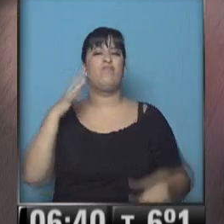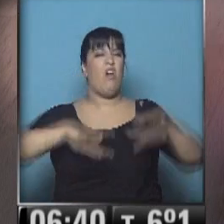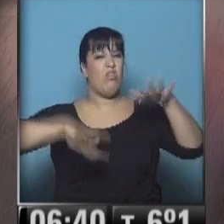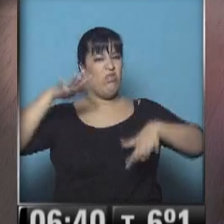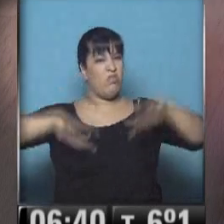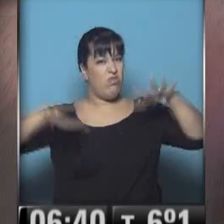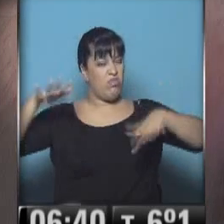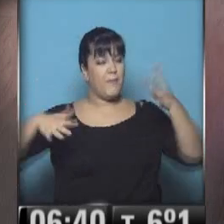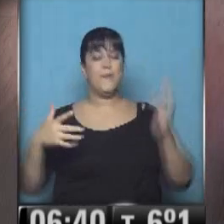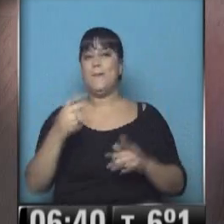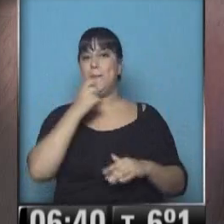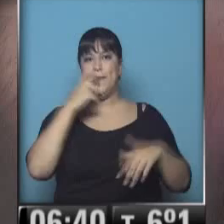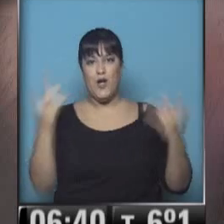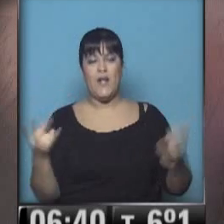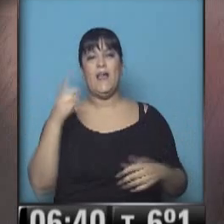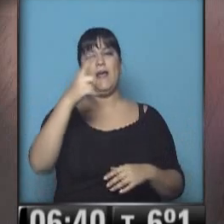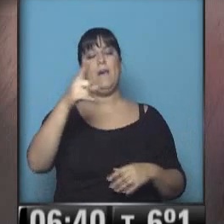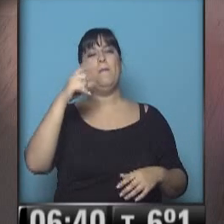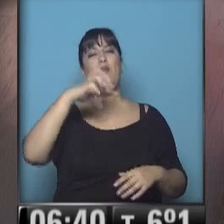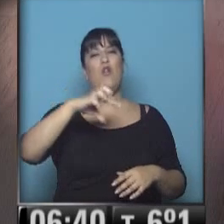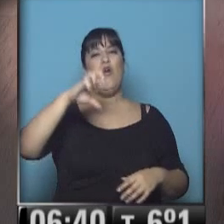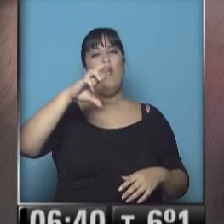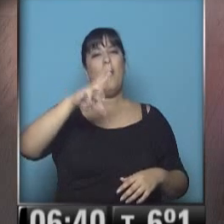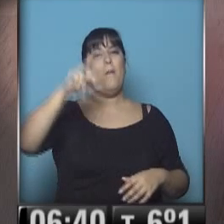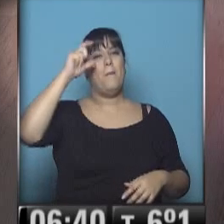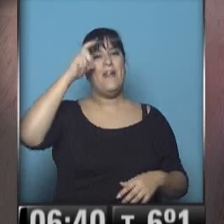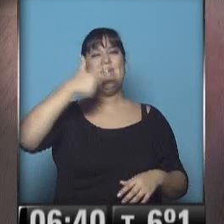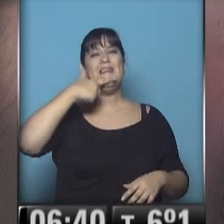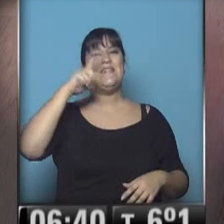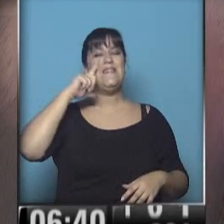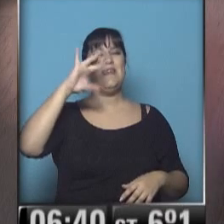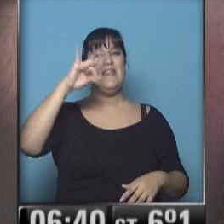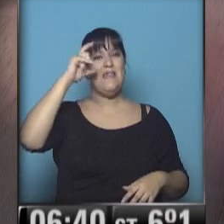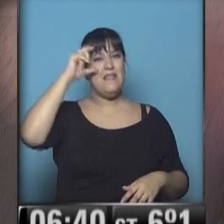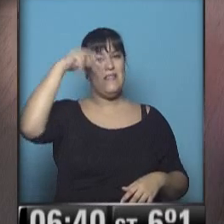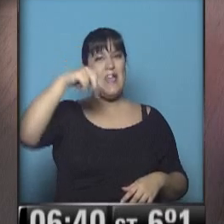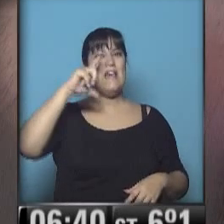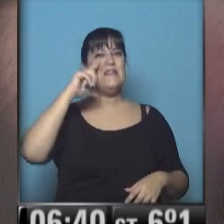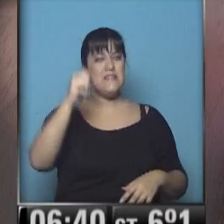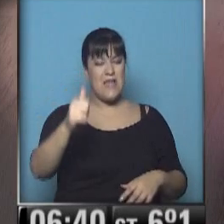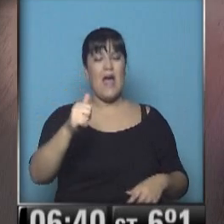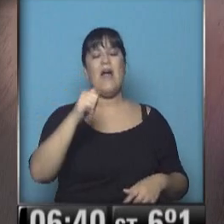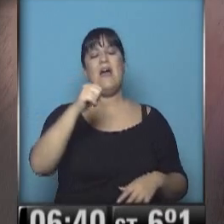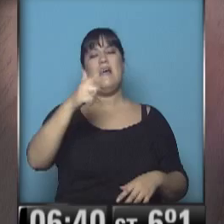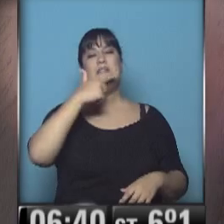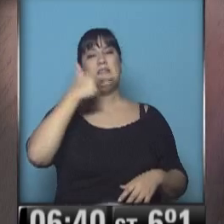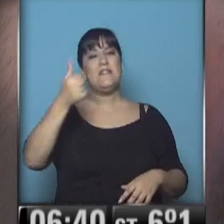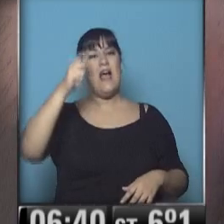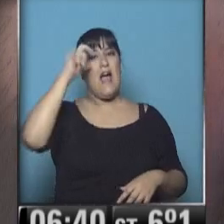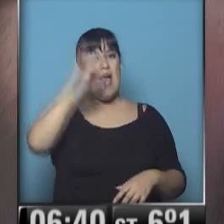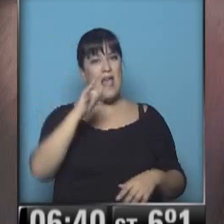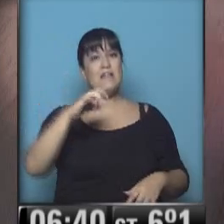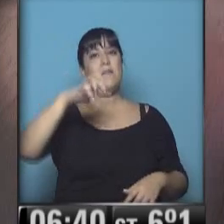la situación. Por ejemplo, en Presidencia, Roque Sáenz Peña, en este momento está despejado. Pero